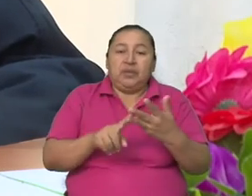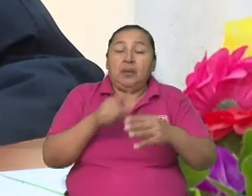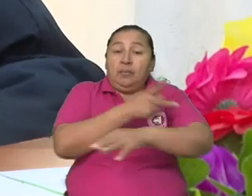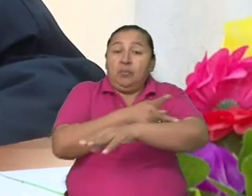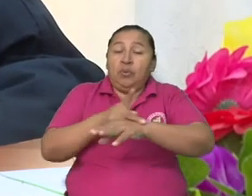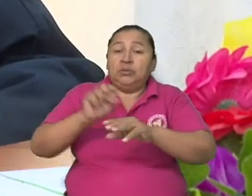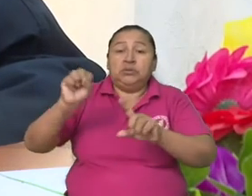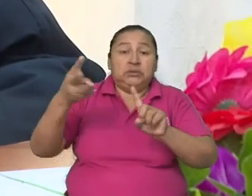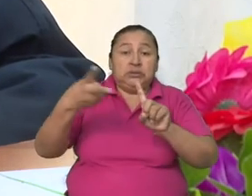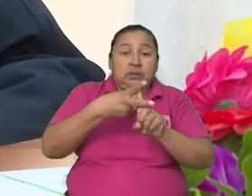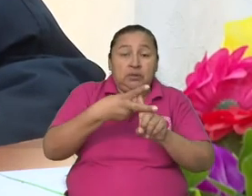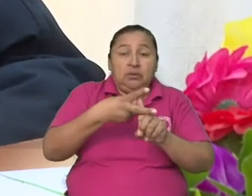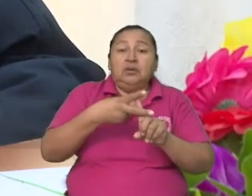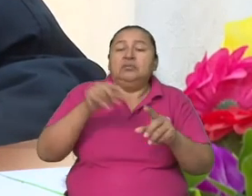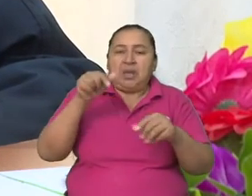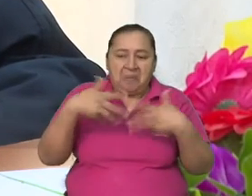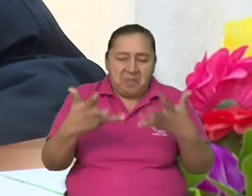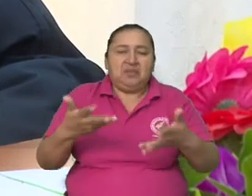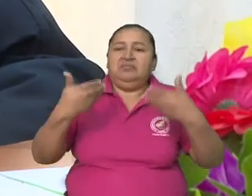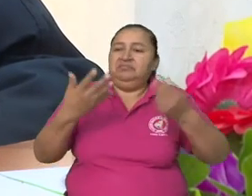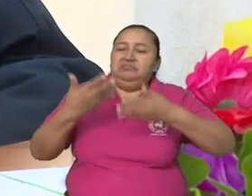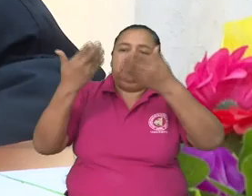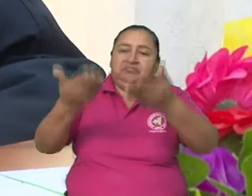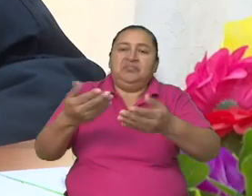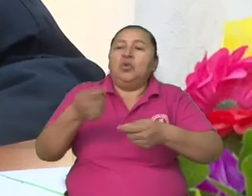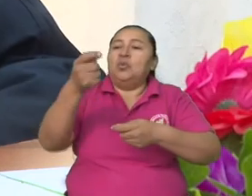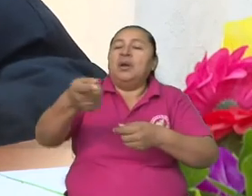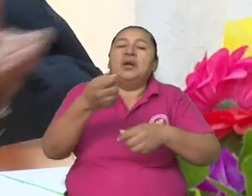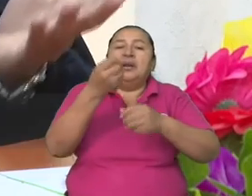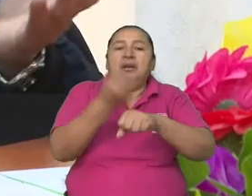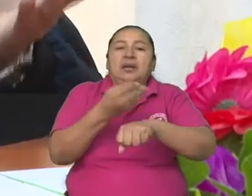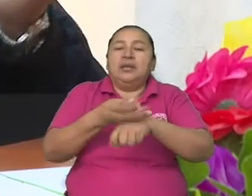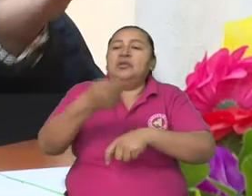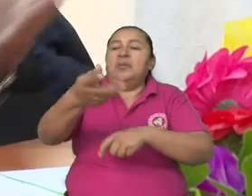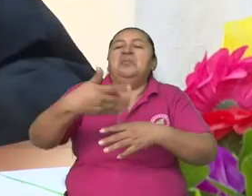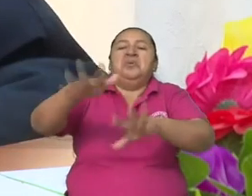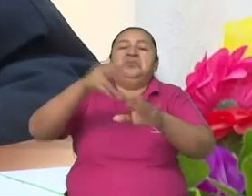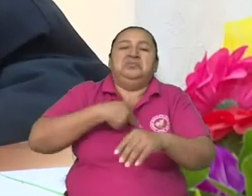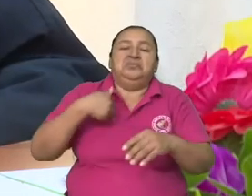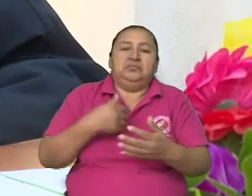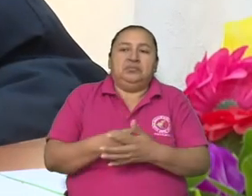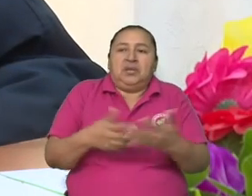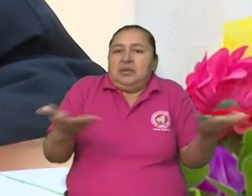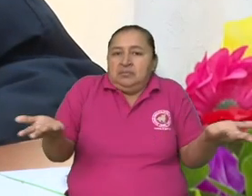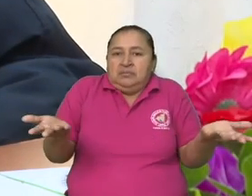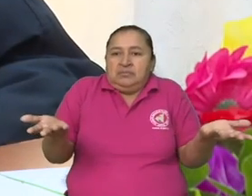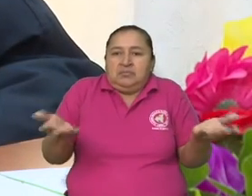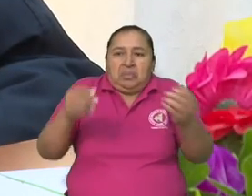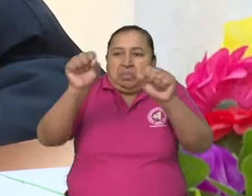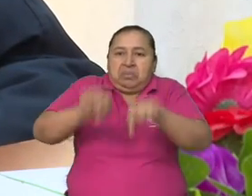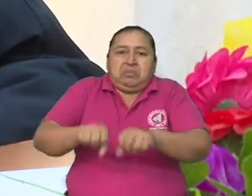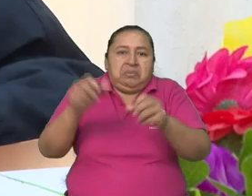Jorge se lo habían dado en concesión a la alcaldía y estaba en